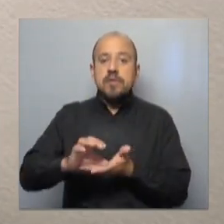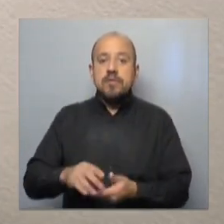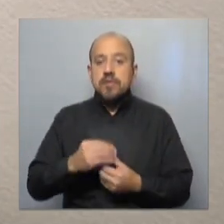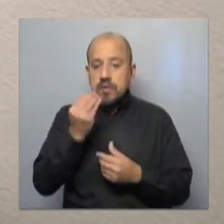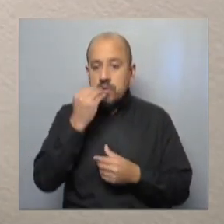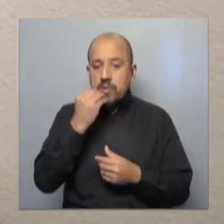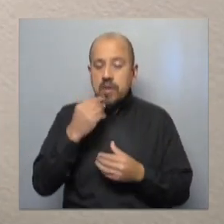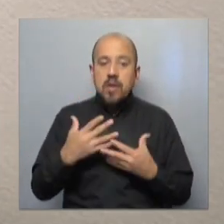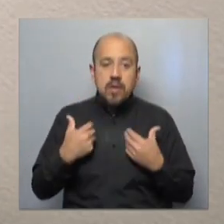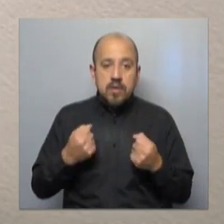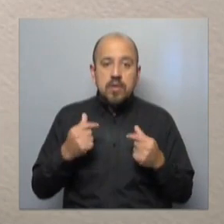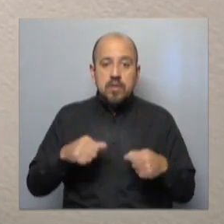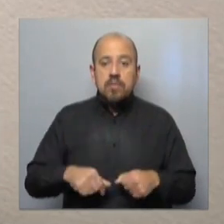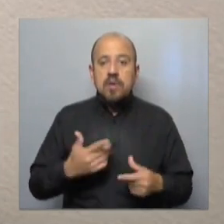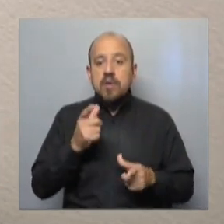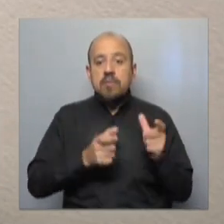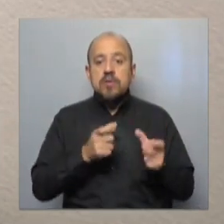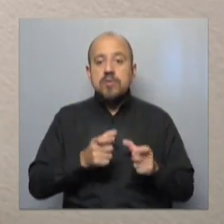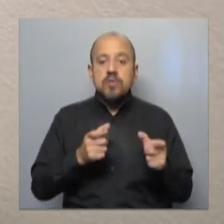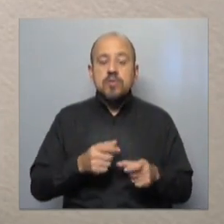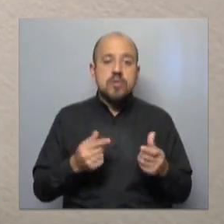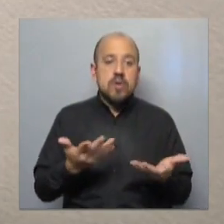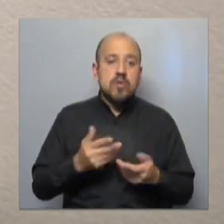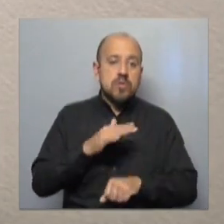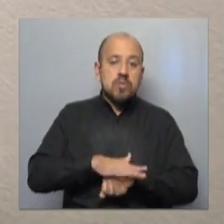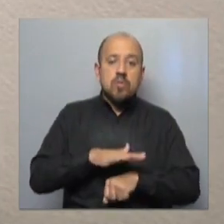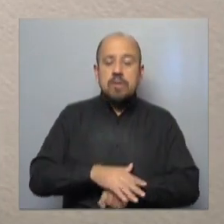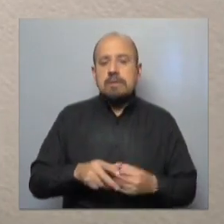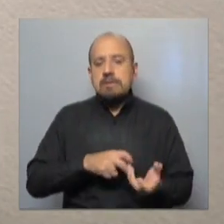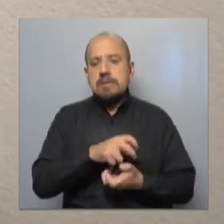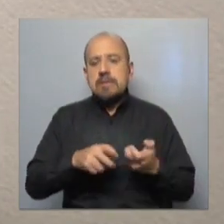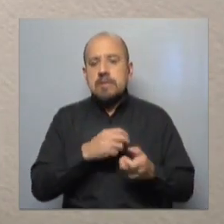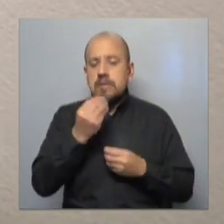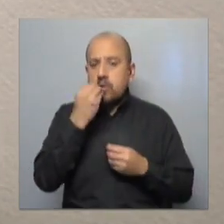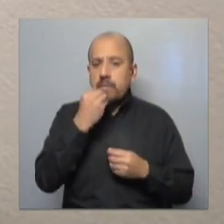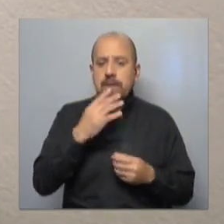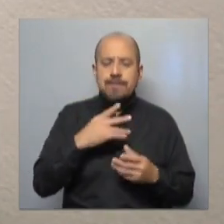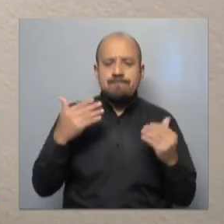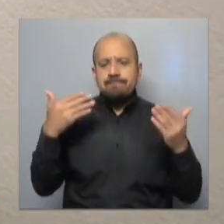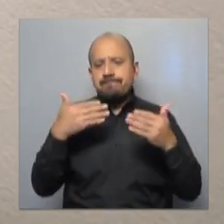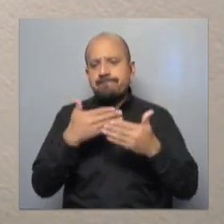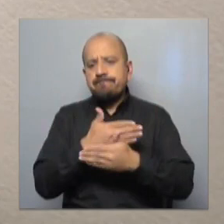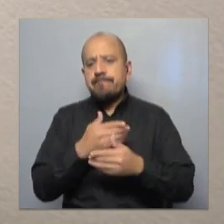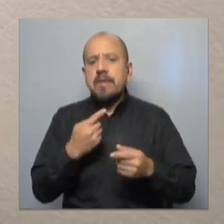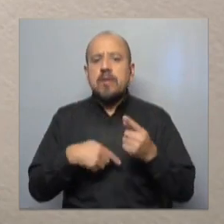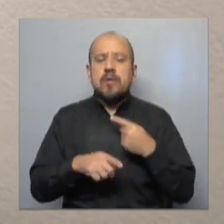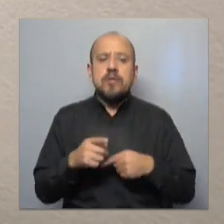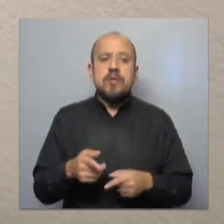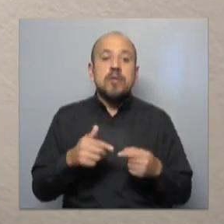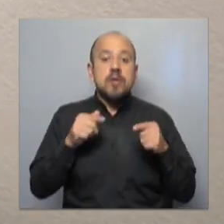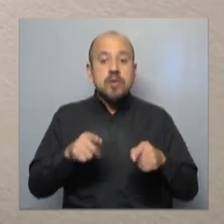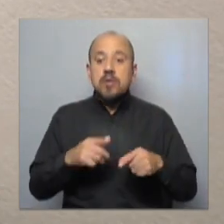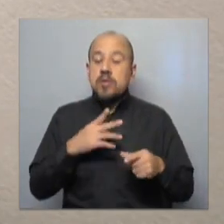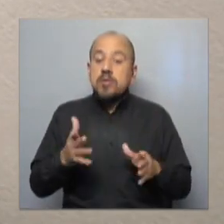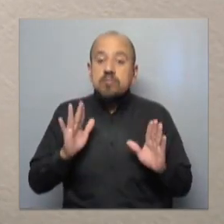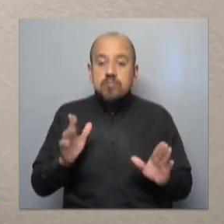sanos para nuestra población más en un momento de crisis alimentaria como la que enfrentamos hoy entonces eso es